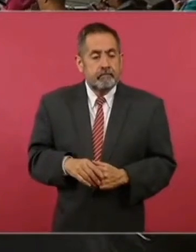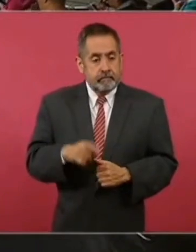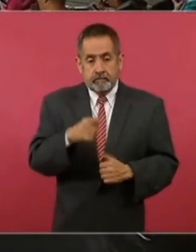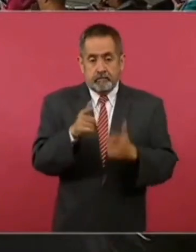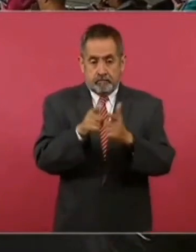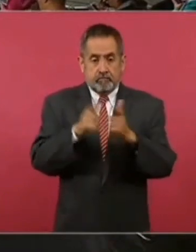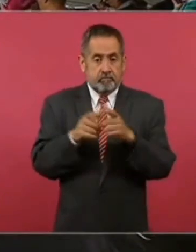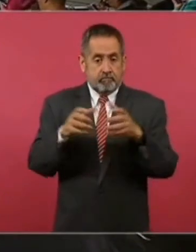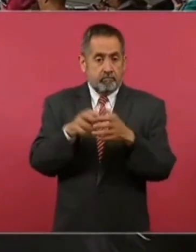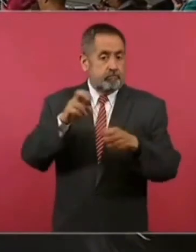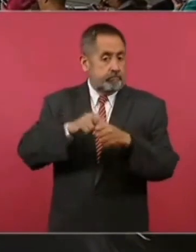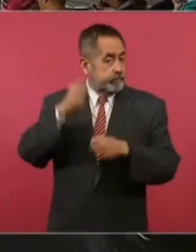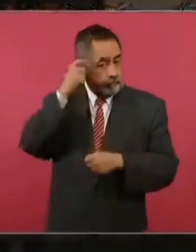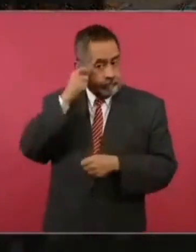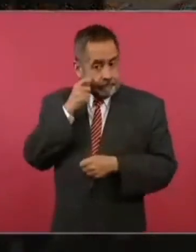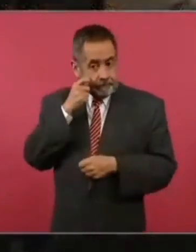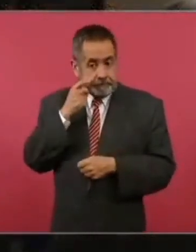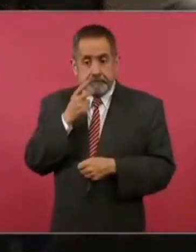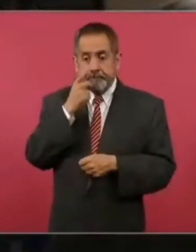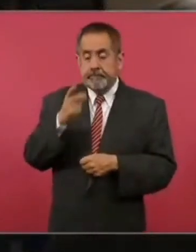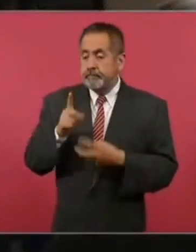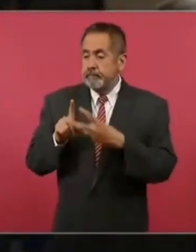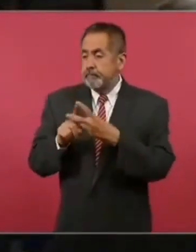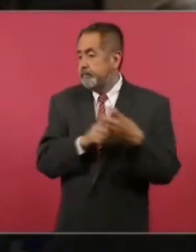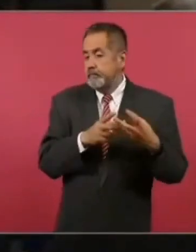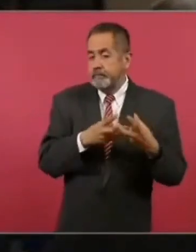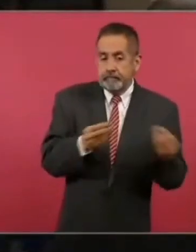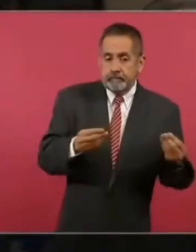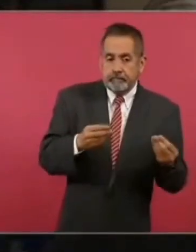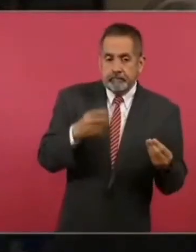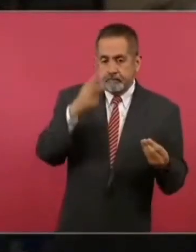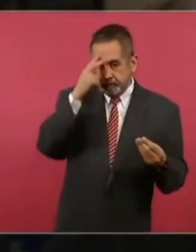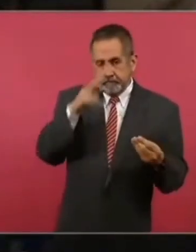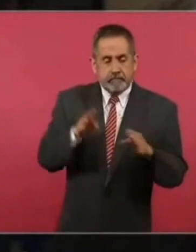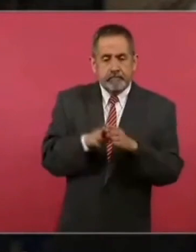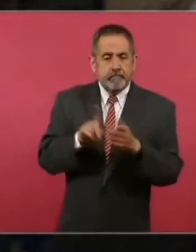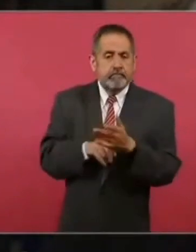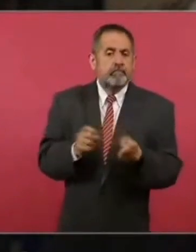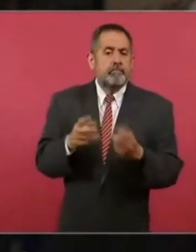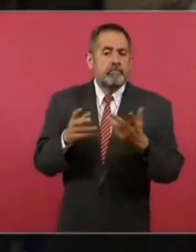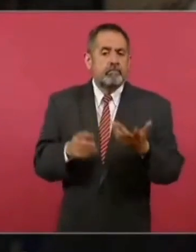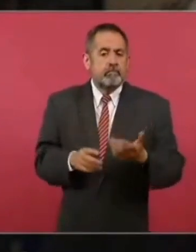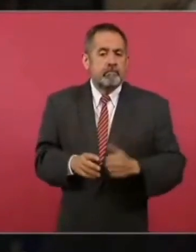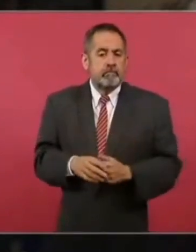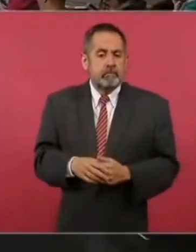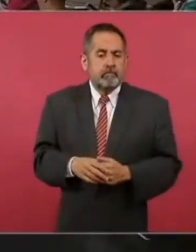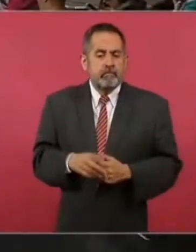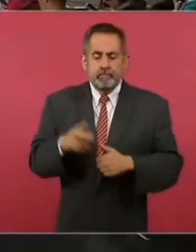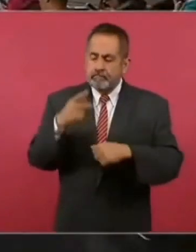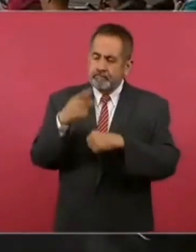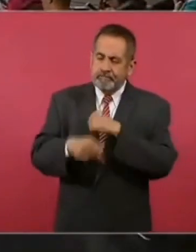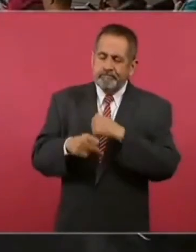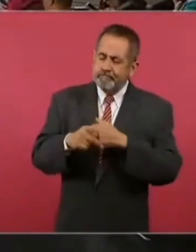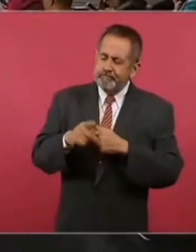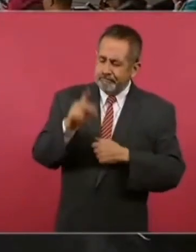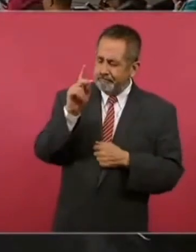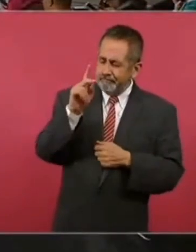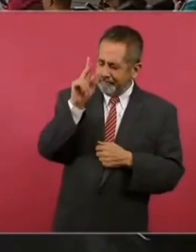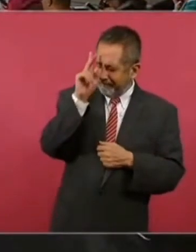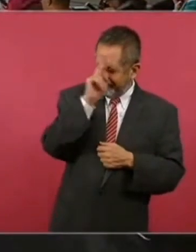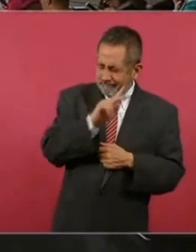colectivos dicen que bueno las la desaparición forzada en México que se una de las principales dolores